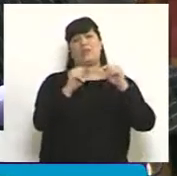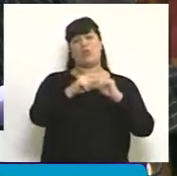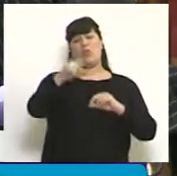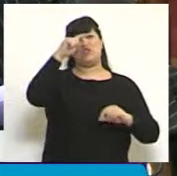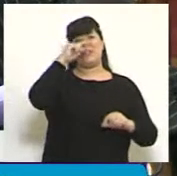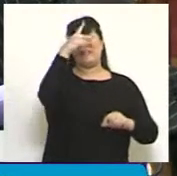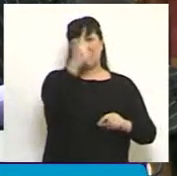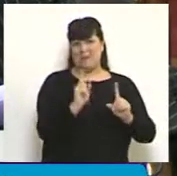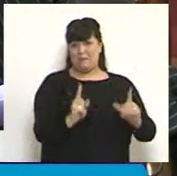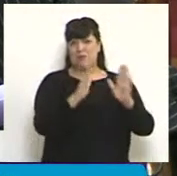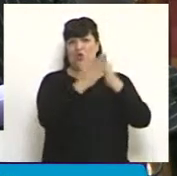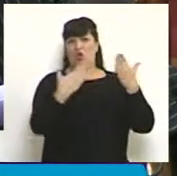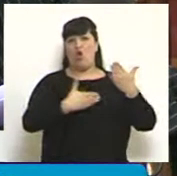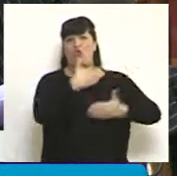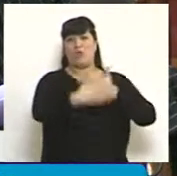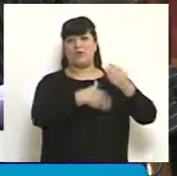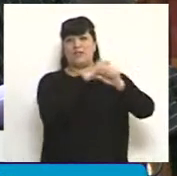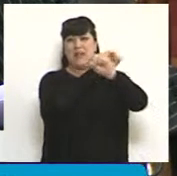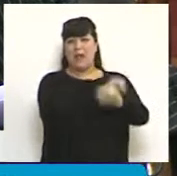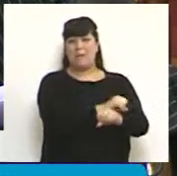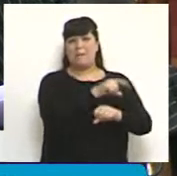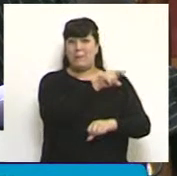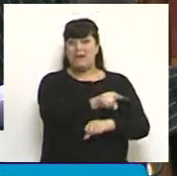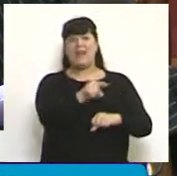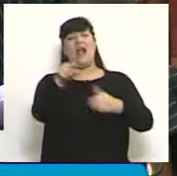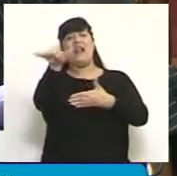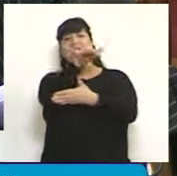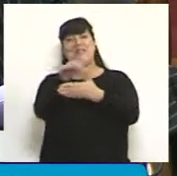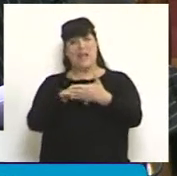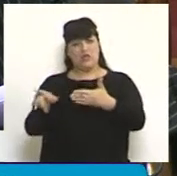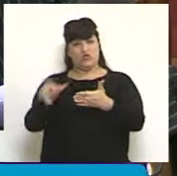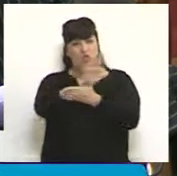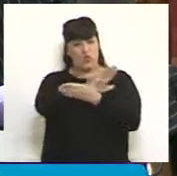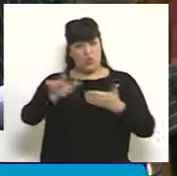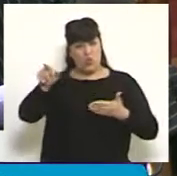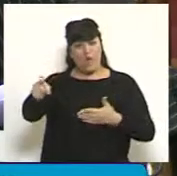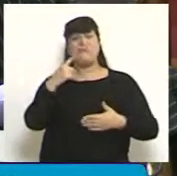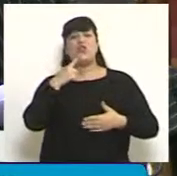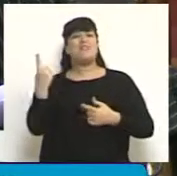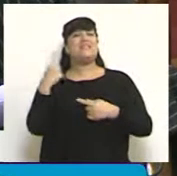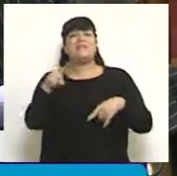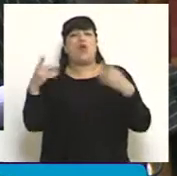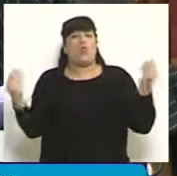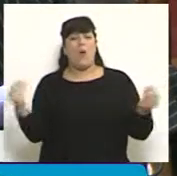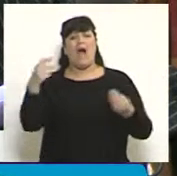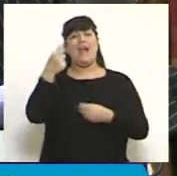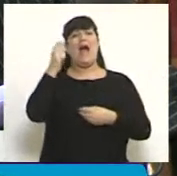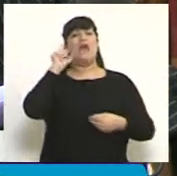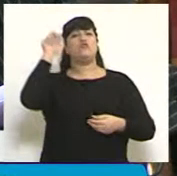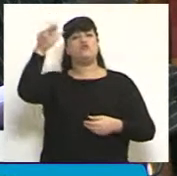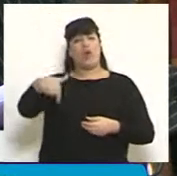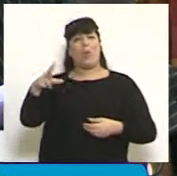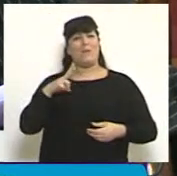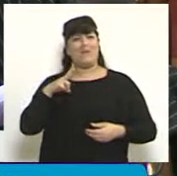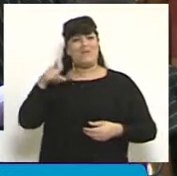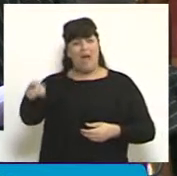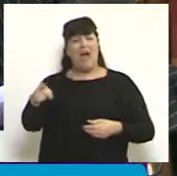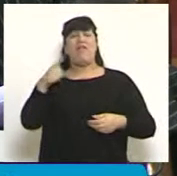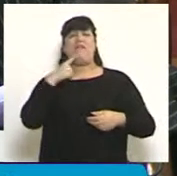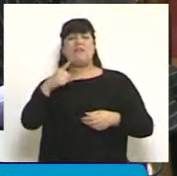Código Penal por el siguiente texto, el que da cuenta de cuáles son las acciones privadas, que son las